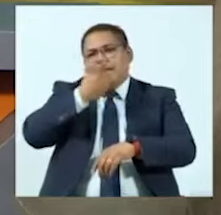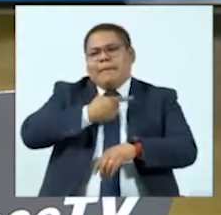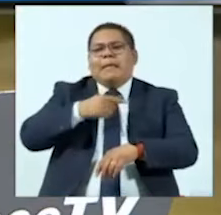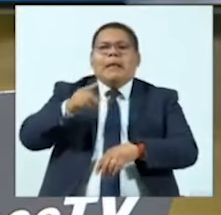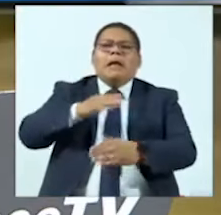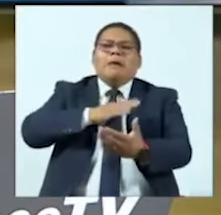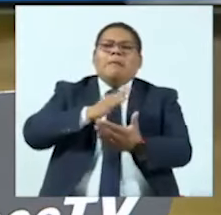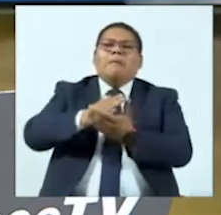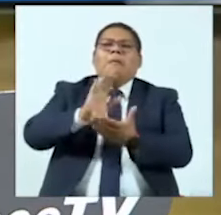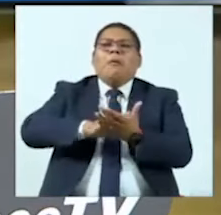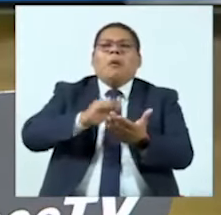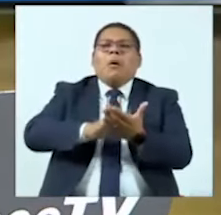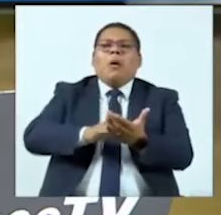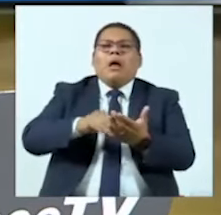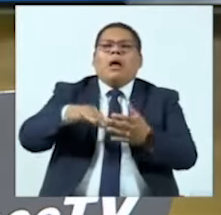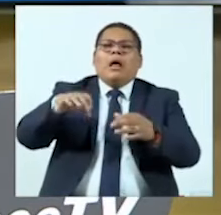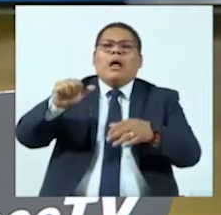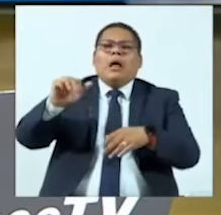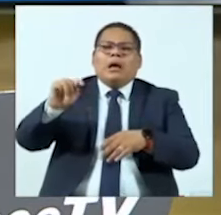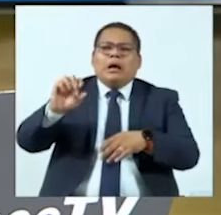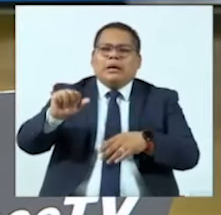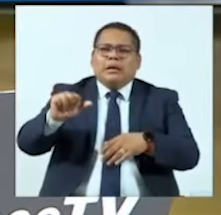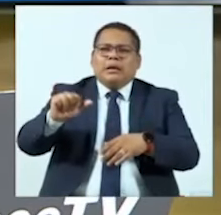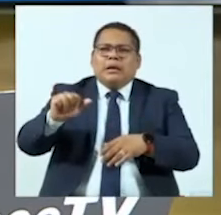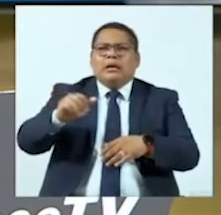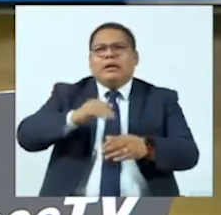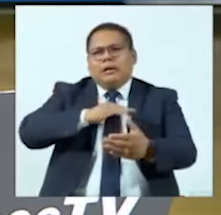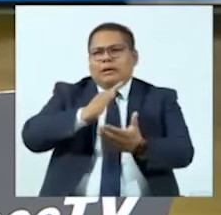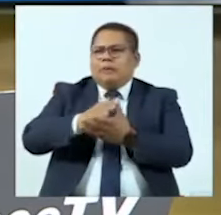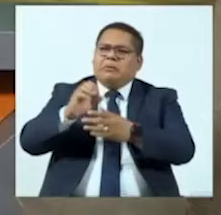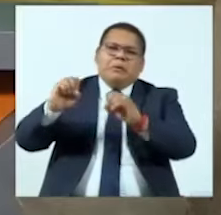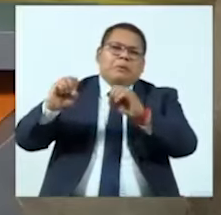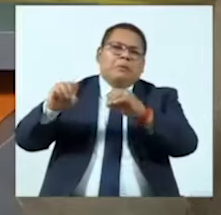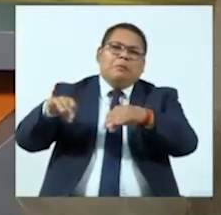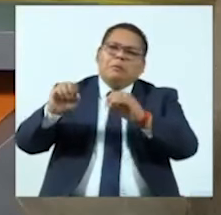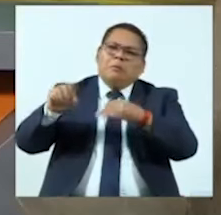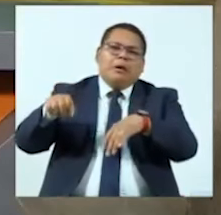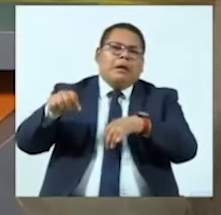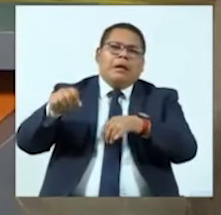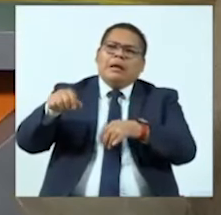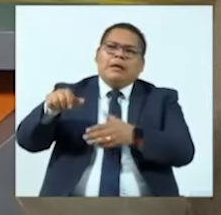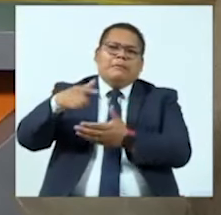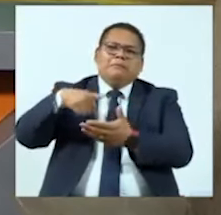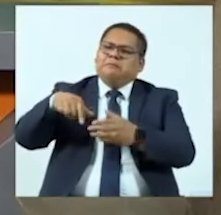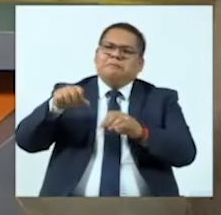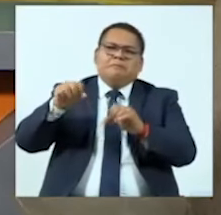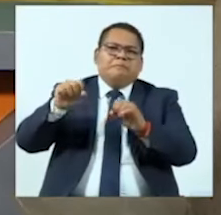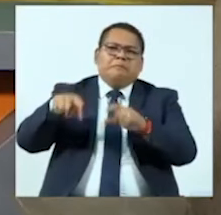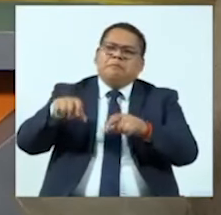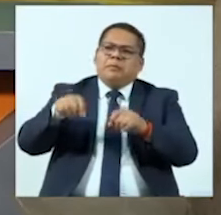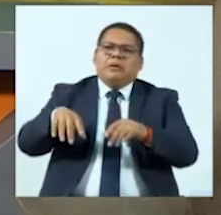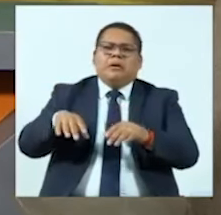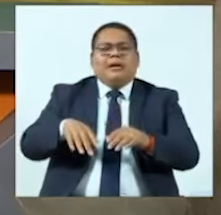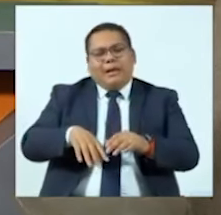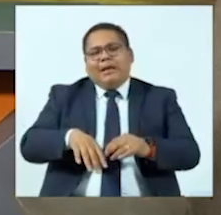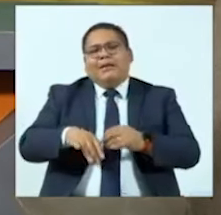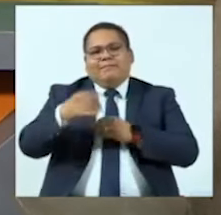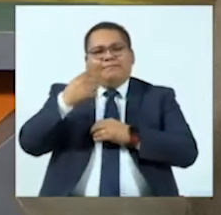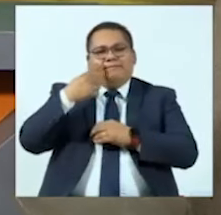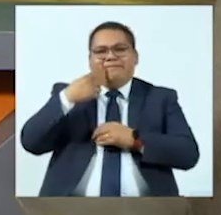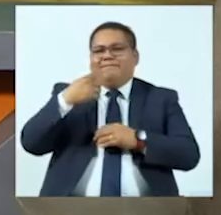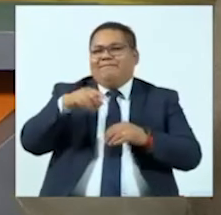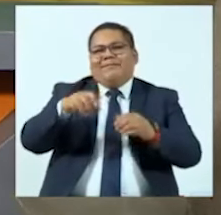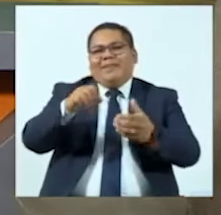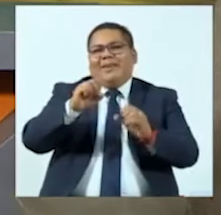acta y pues vamos a la oficina que normalmente conocemos que son las más populares No claro qué bueno que lo dices Agustín normalmente las oficinas